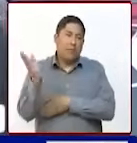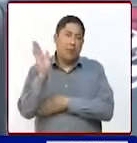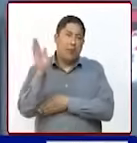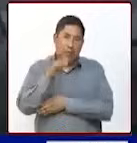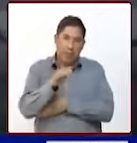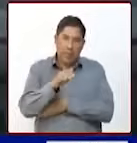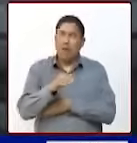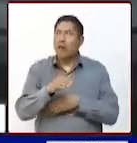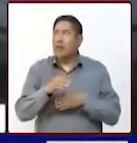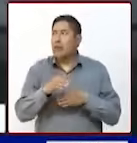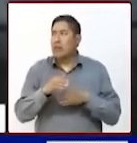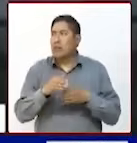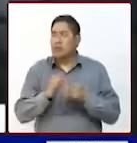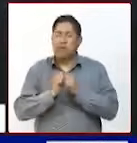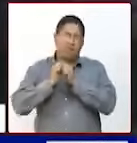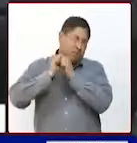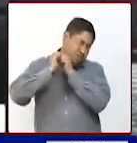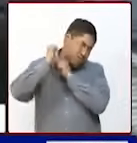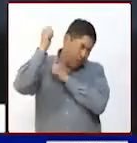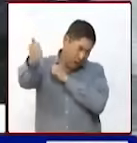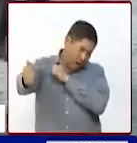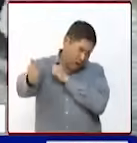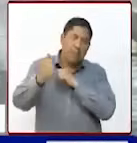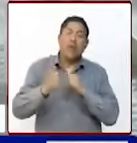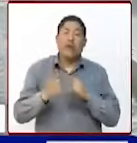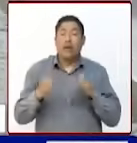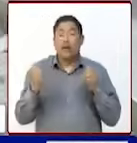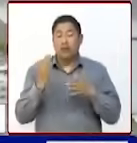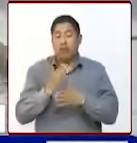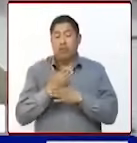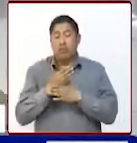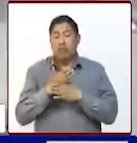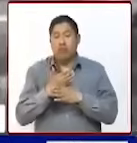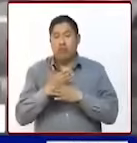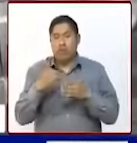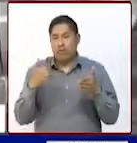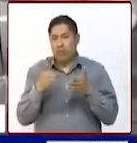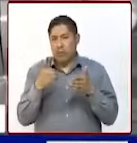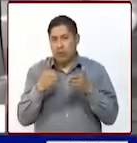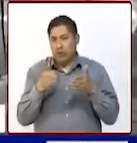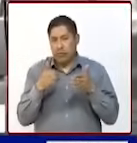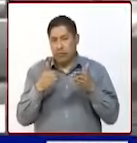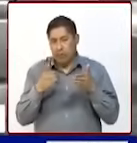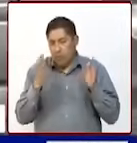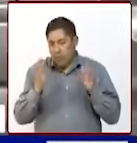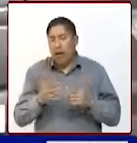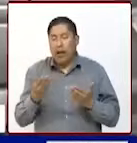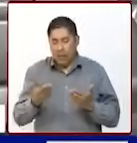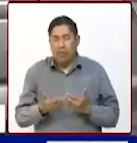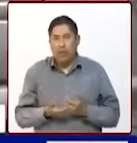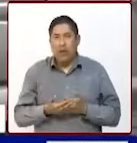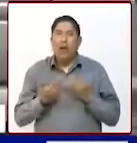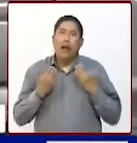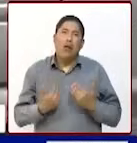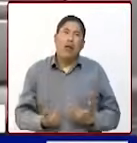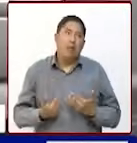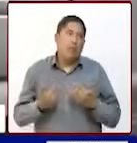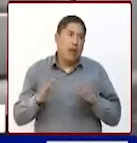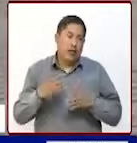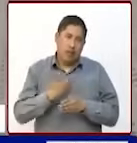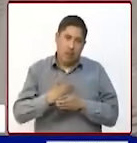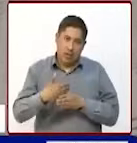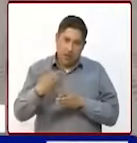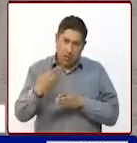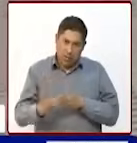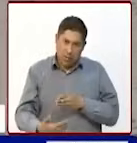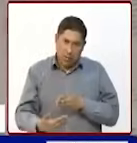No, había rutas de larga distancia, rutas intermedias y rutas de corta distancia. No, ahorita ya estamos